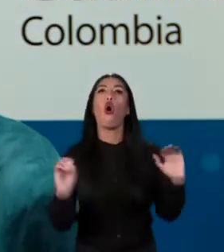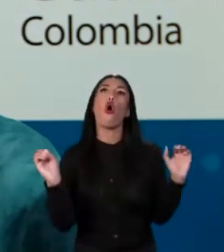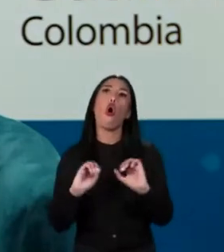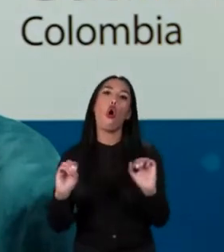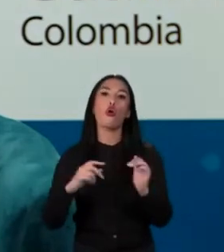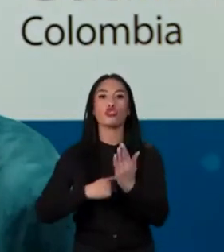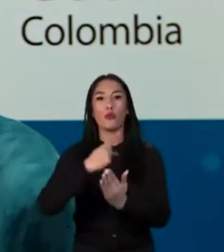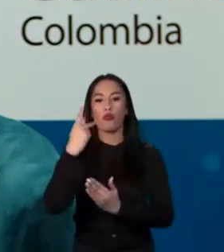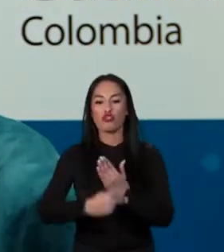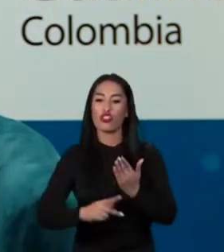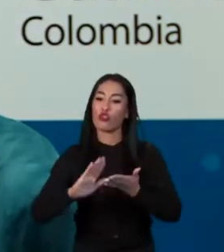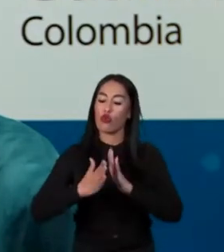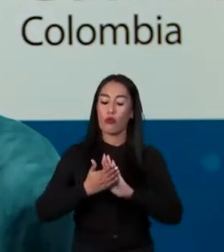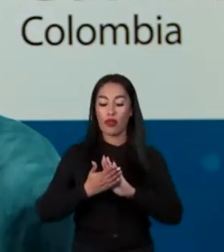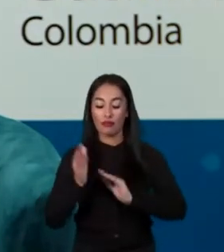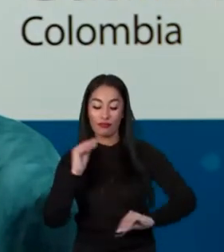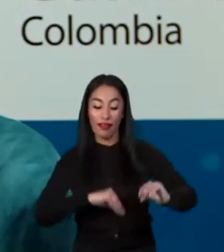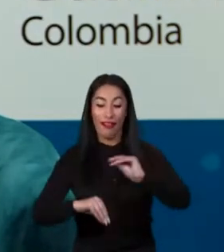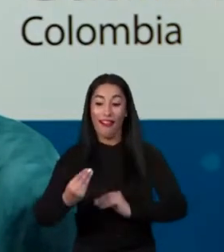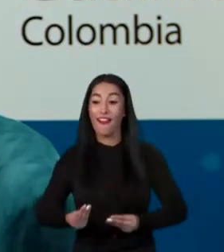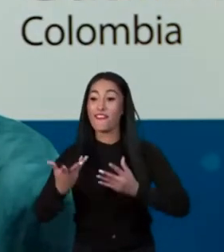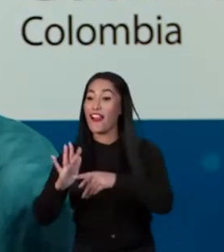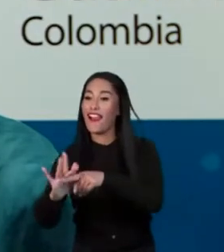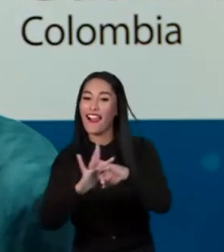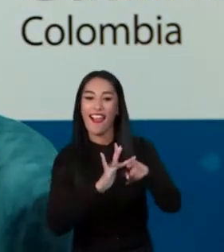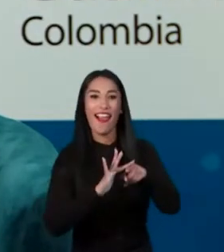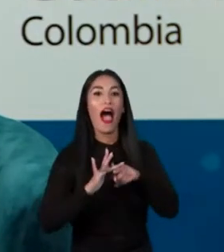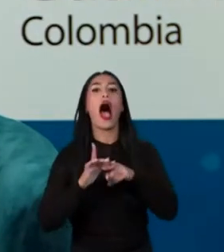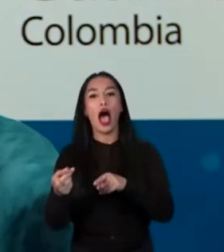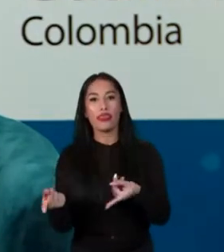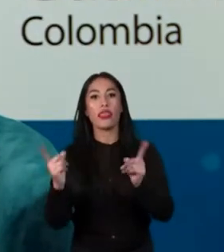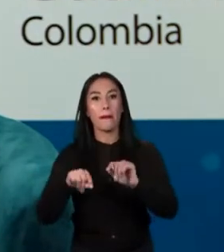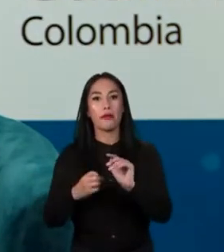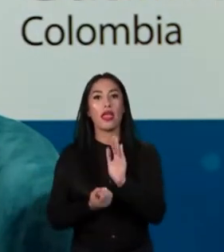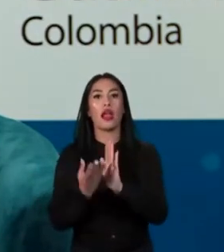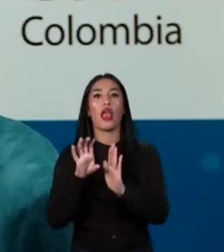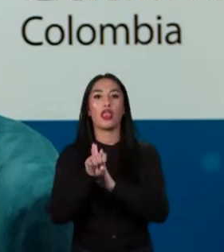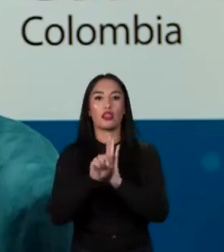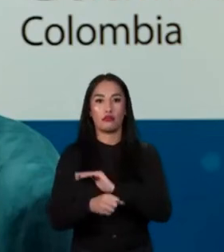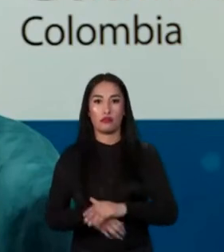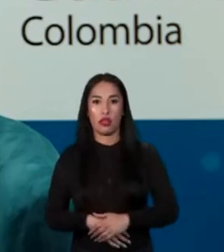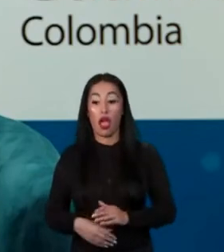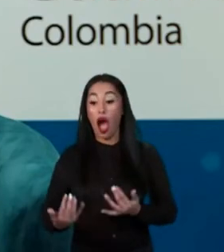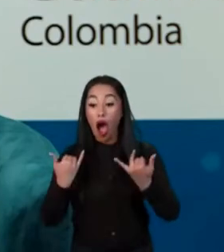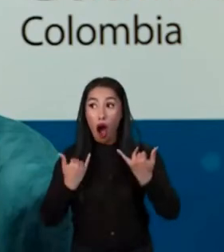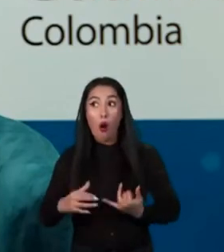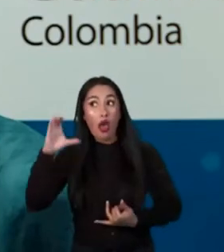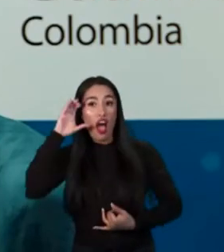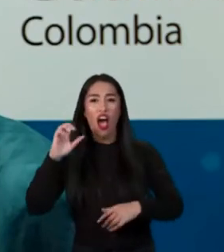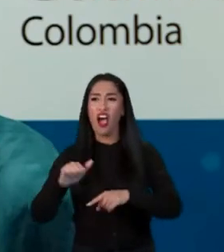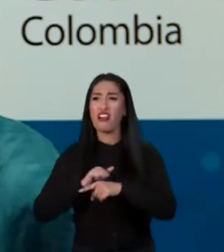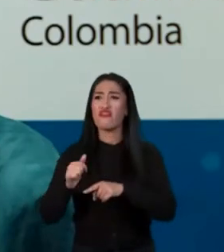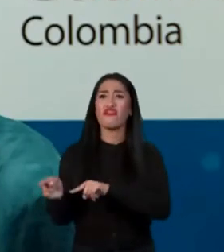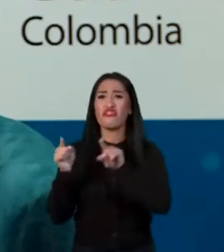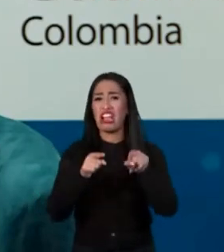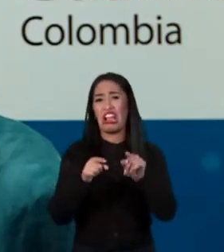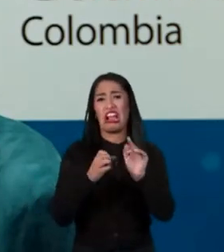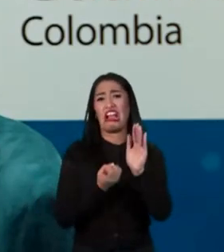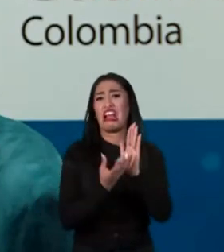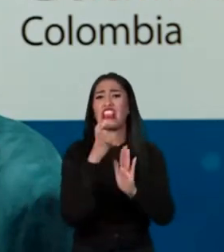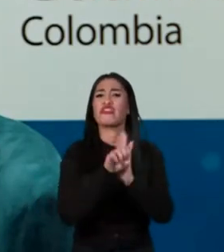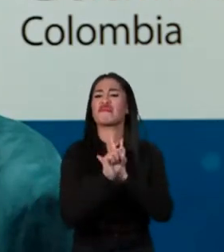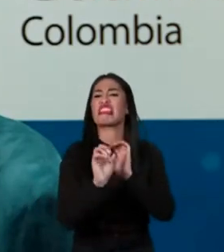el profesor debe tener créditos también entonces yo creo que debemos salir de la formación